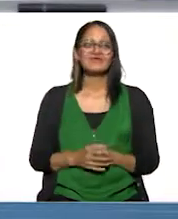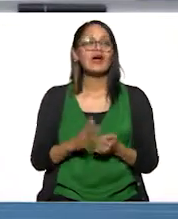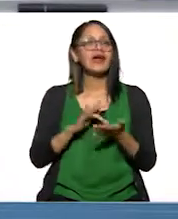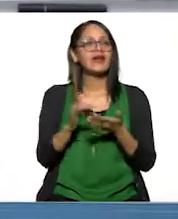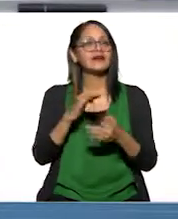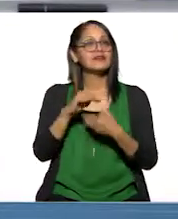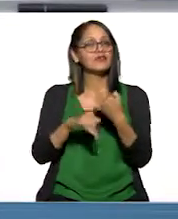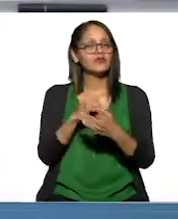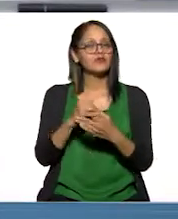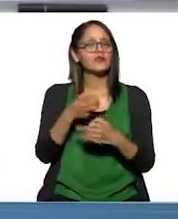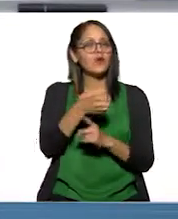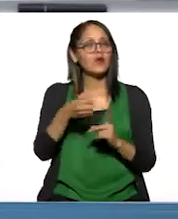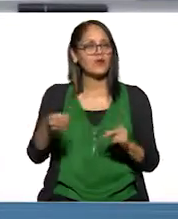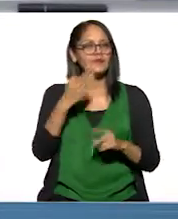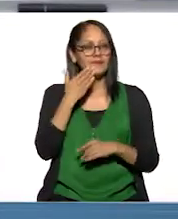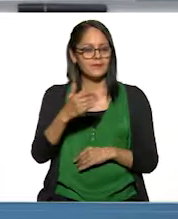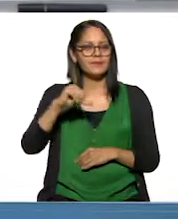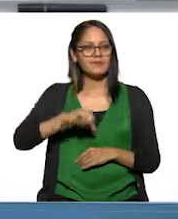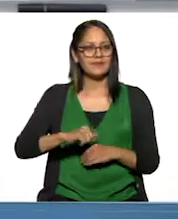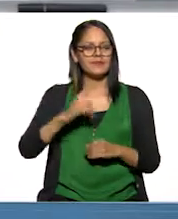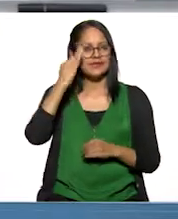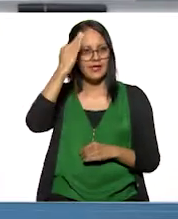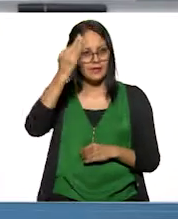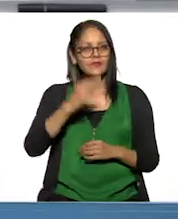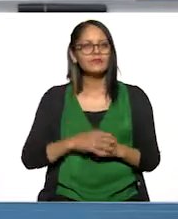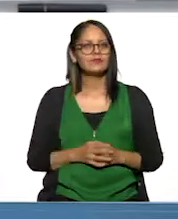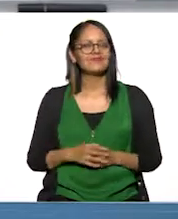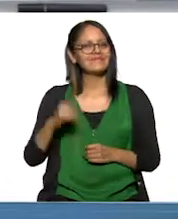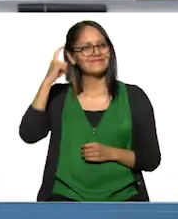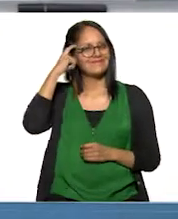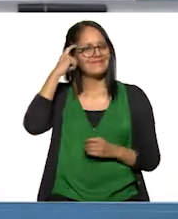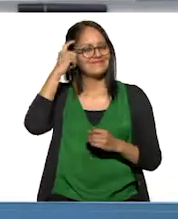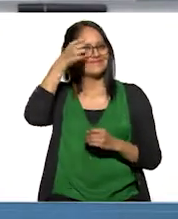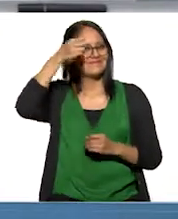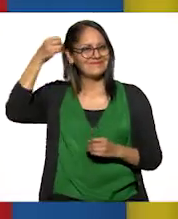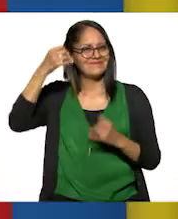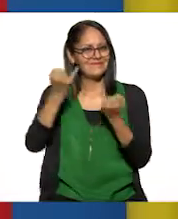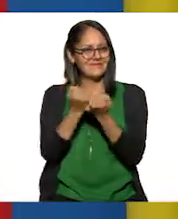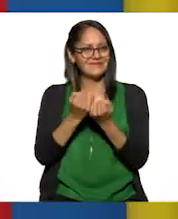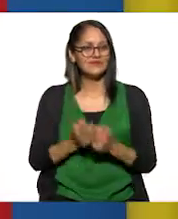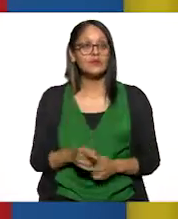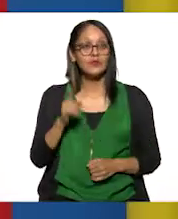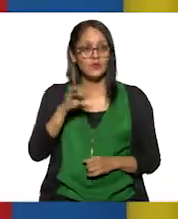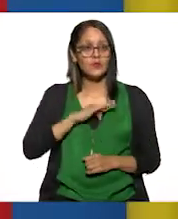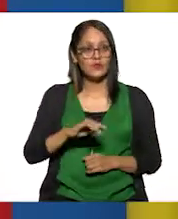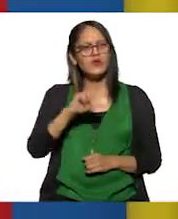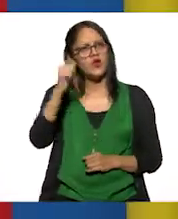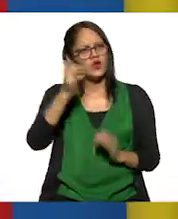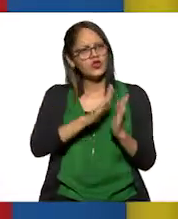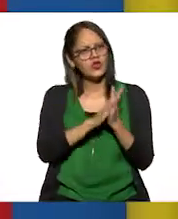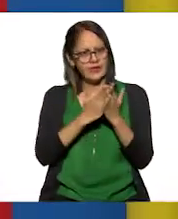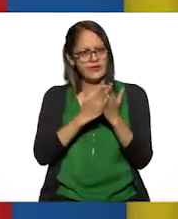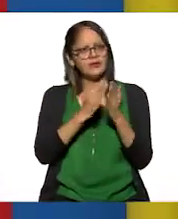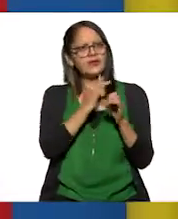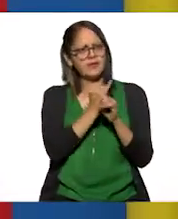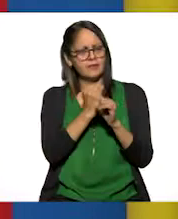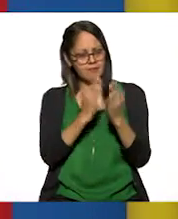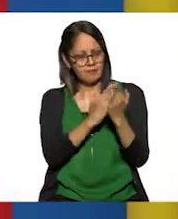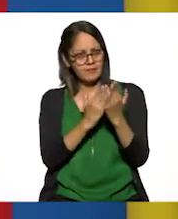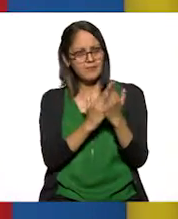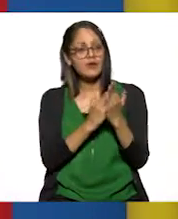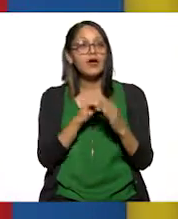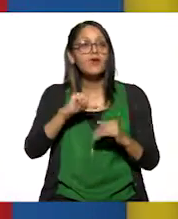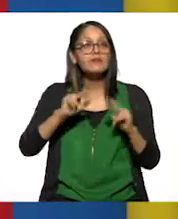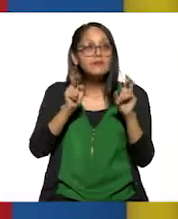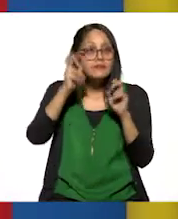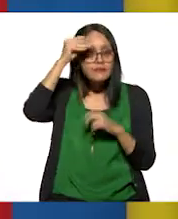gracias por poner orden en mi tiempo y en mi cabeza. Si te es posible, consulta otros libros y comenta